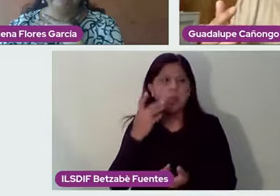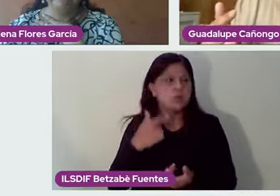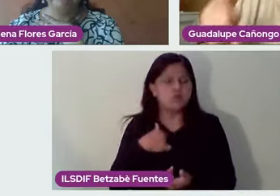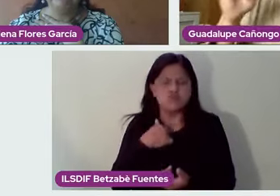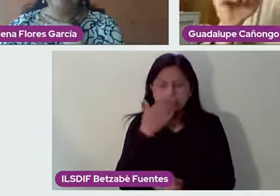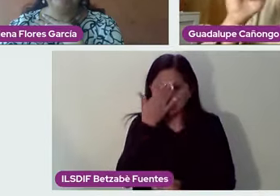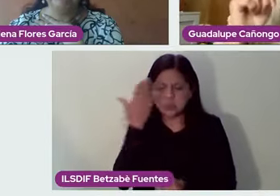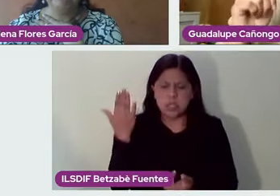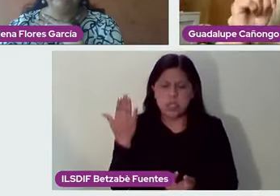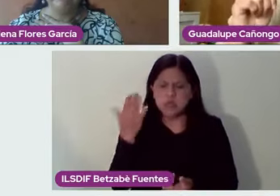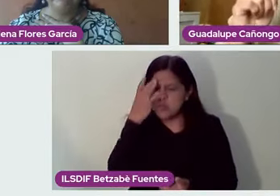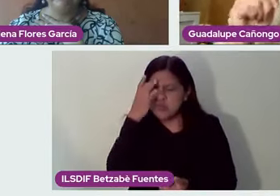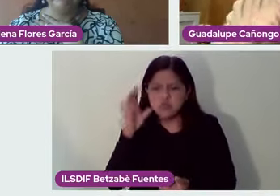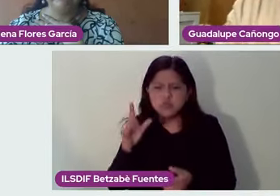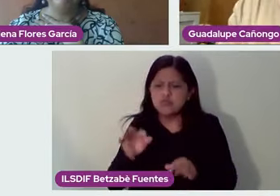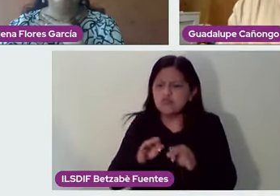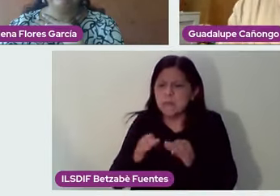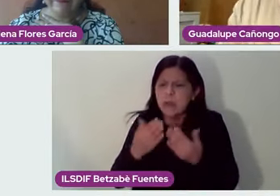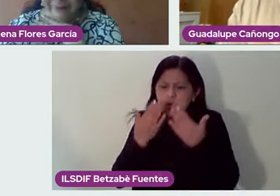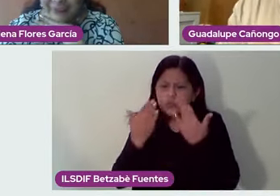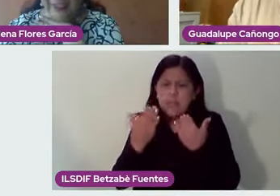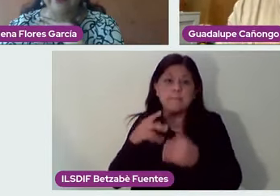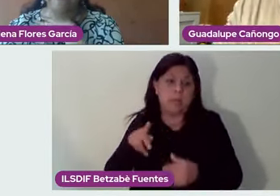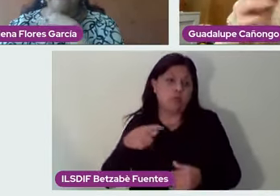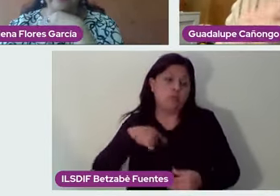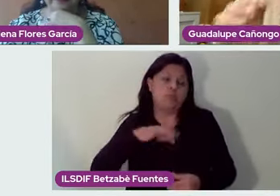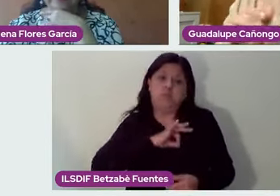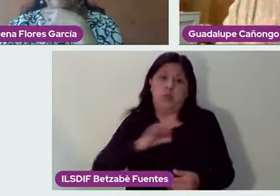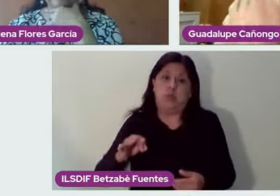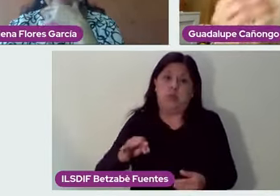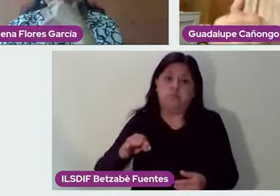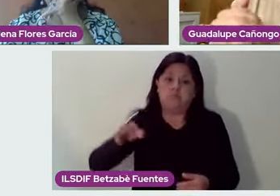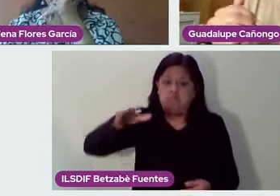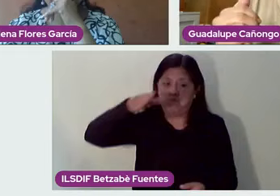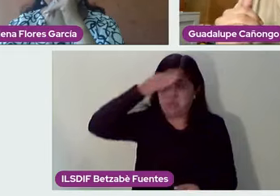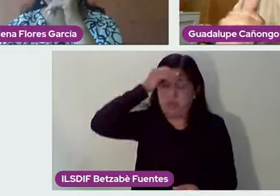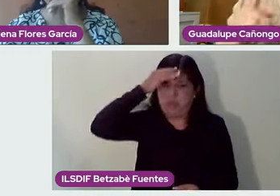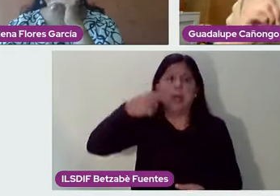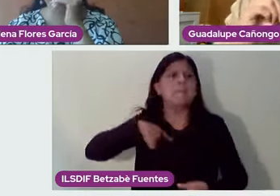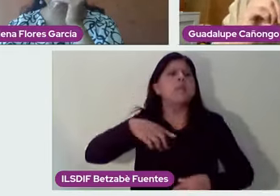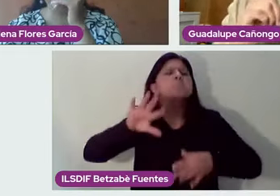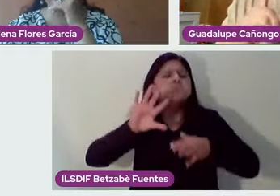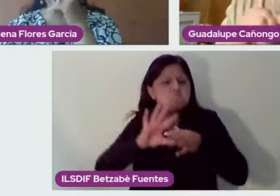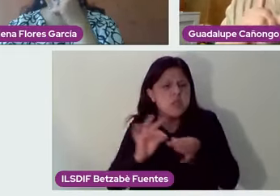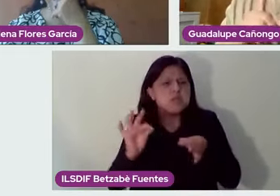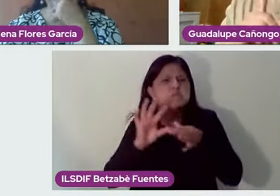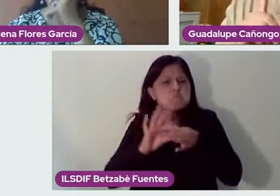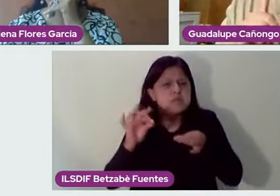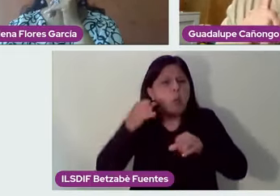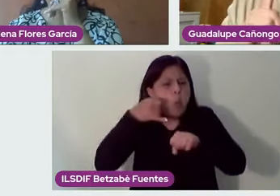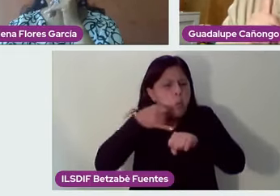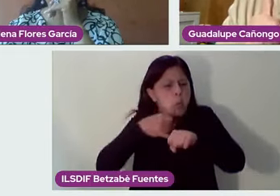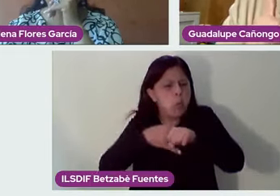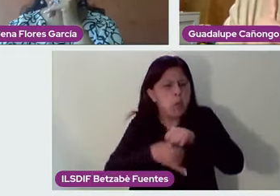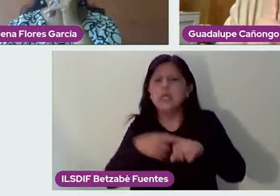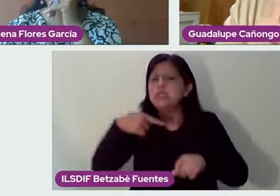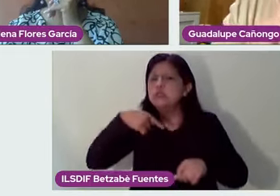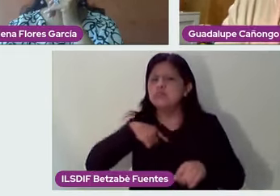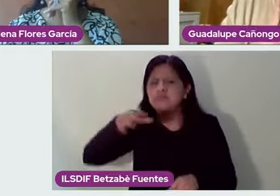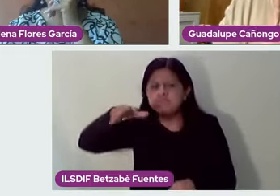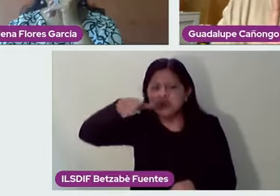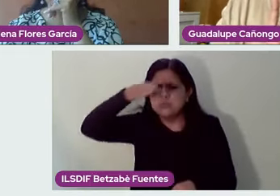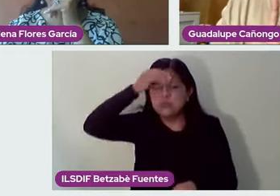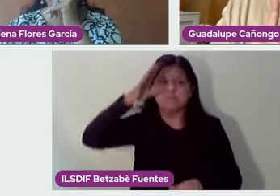pero si me enseñan, aprendo. Sí. Explíquenme y yo lo hago. Eso no